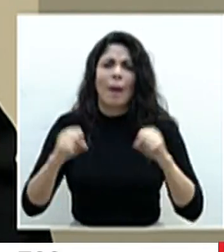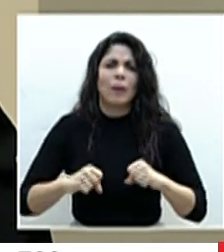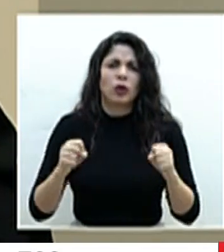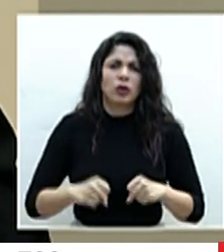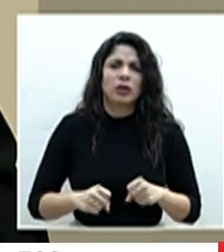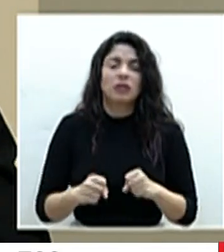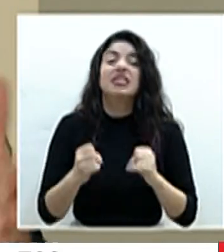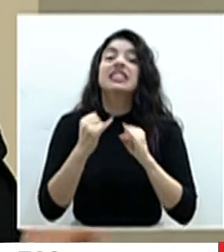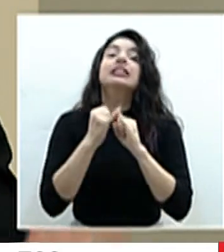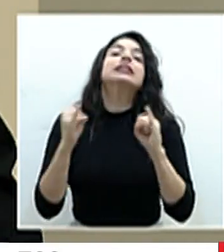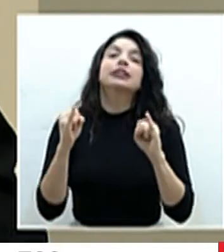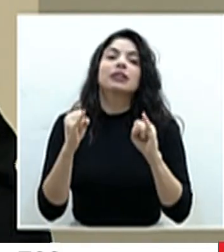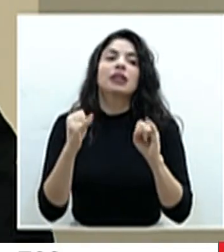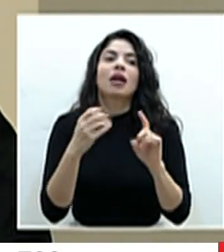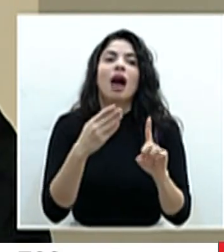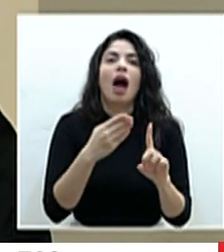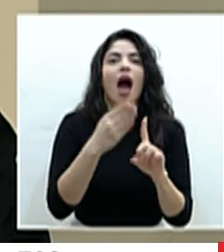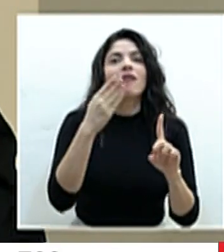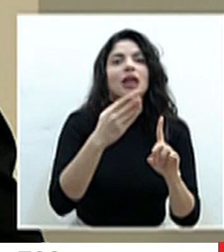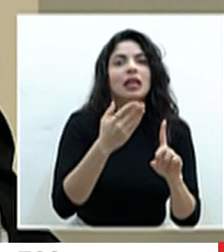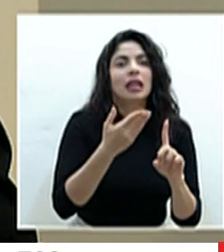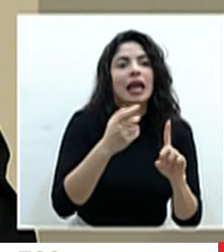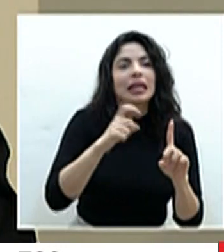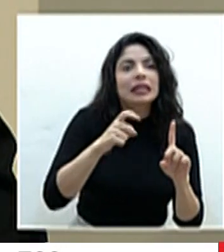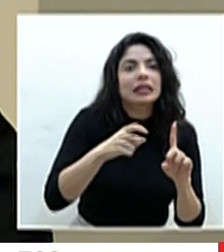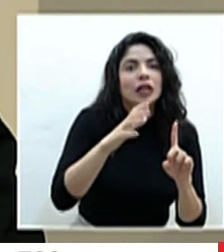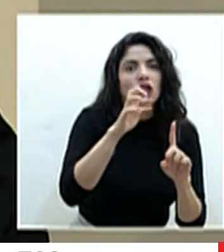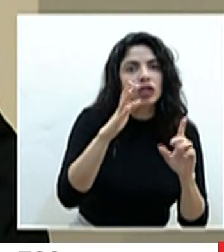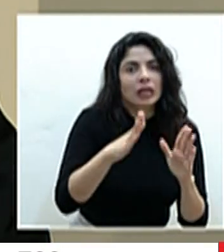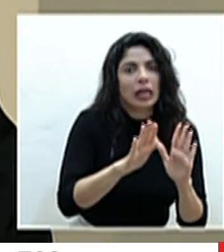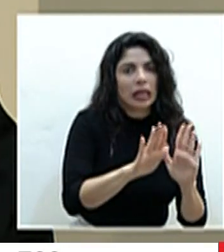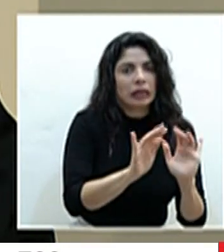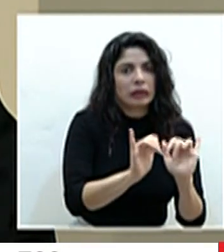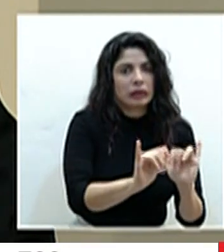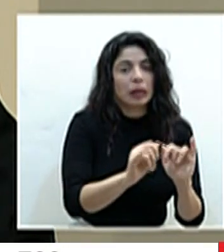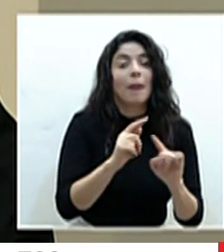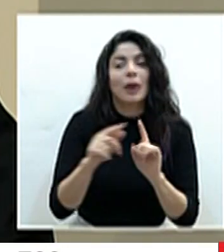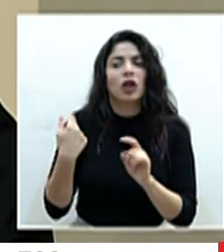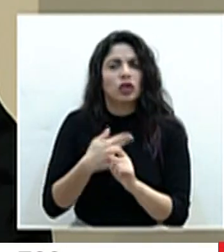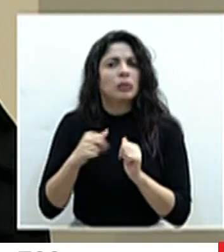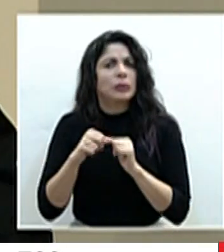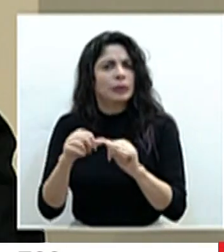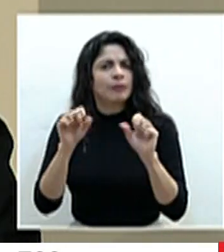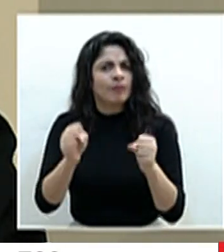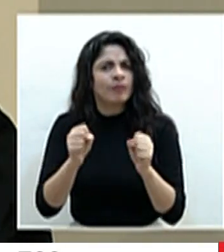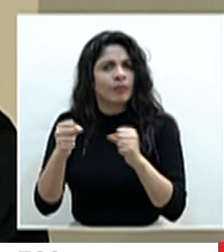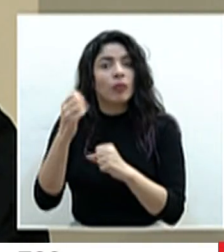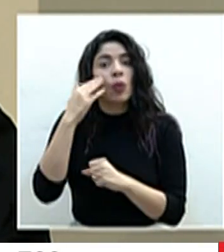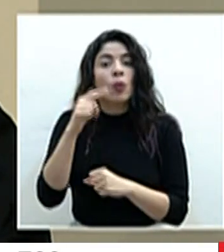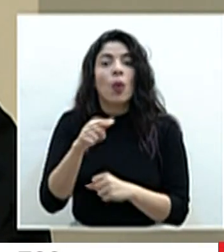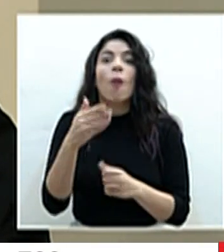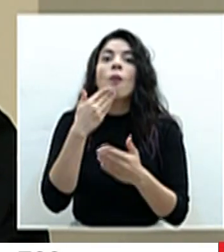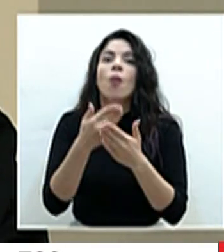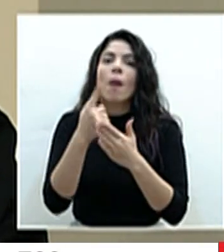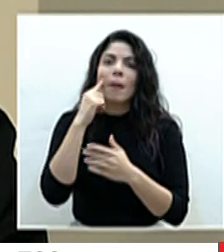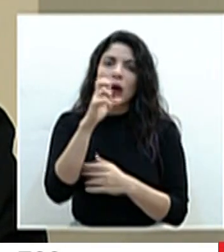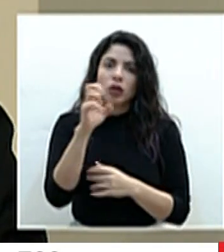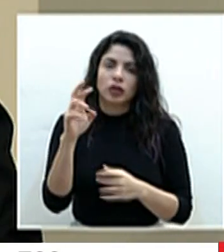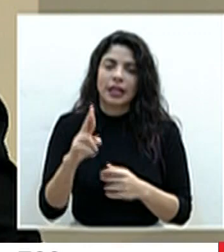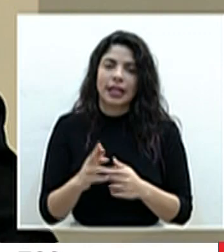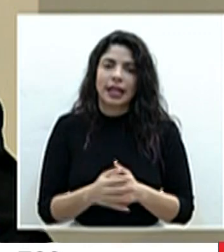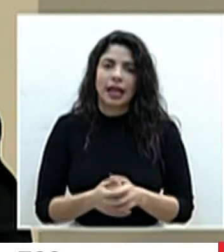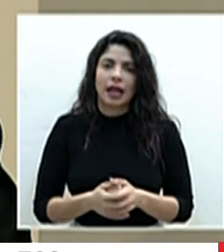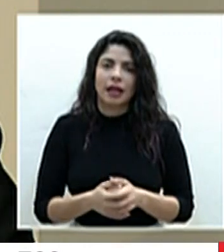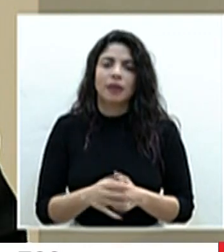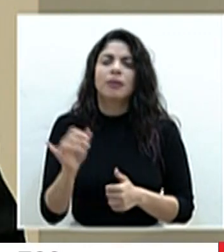sin lastimar las cosas esenciales de los costarricenses, pero seguiremos en eso, porque es bueno también para Costa Rica.